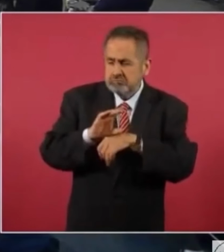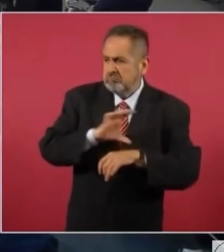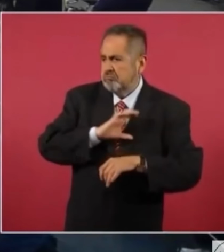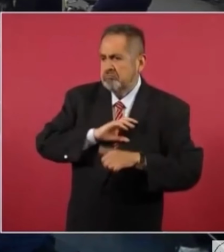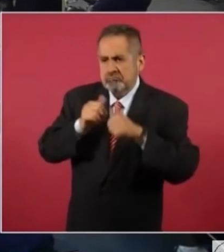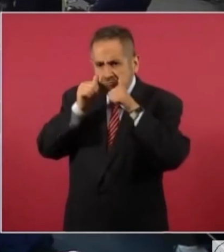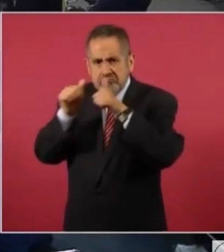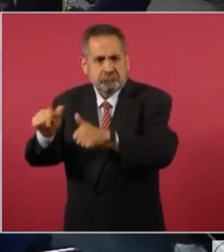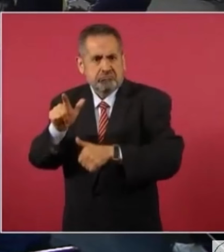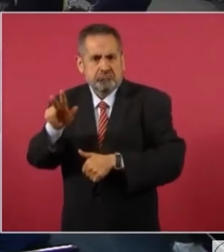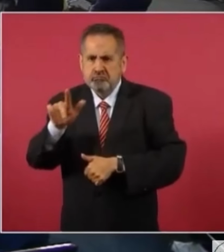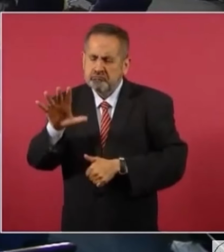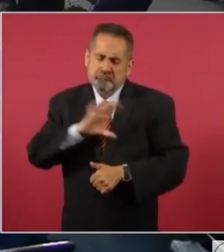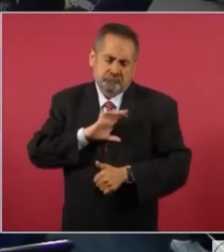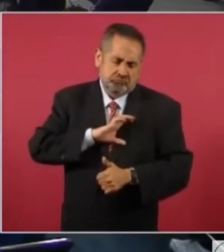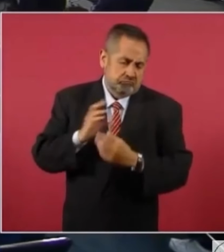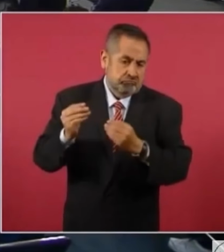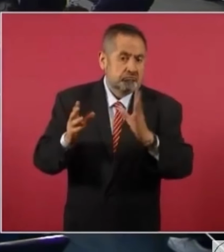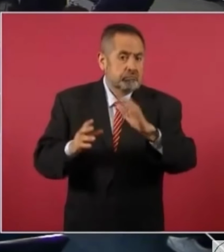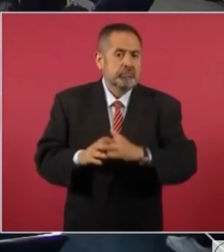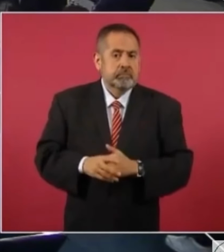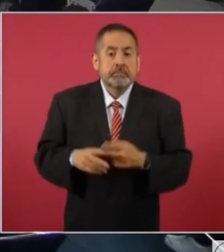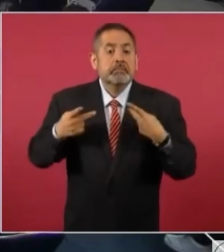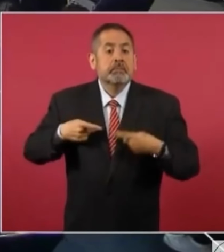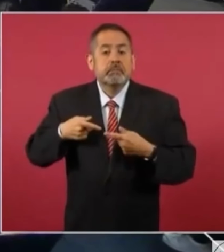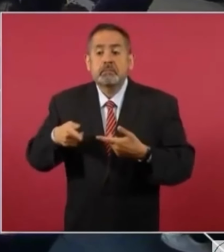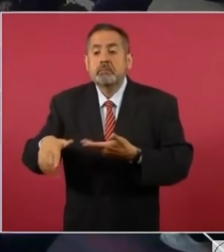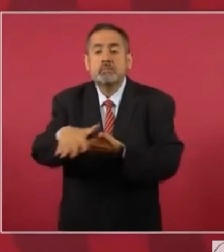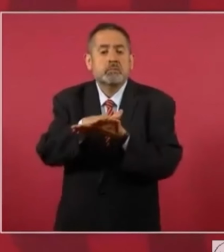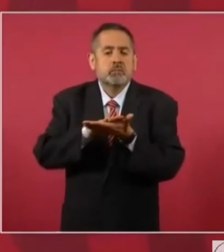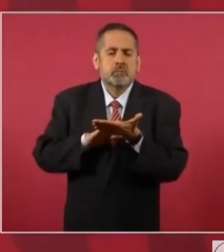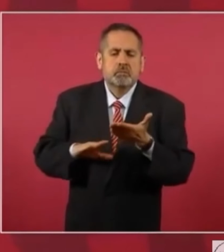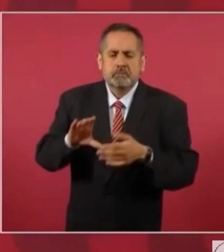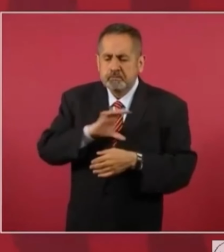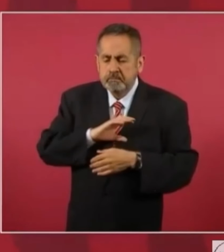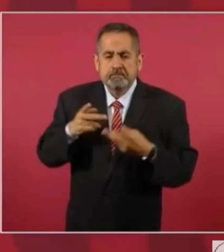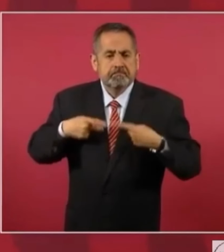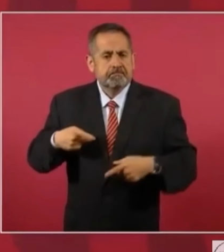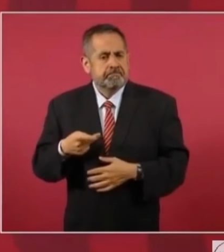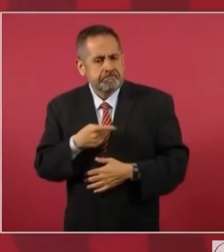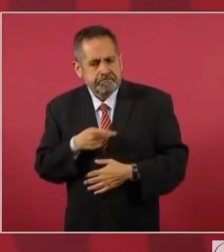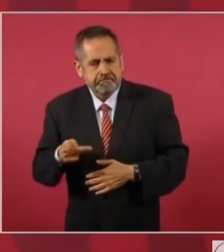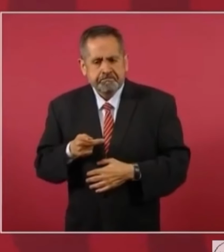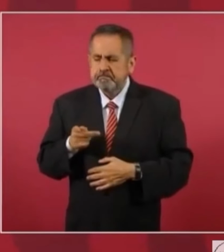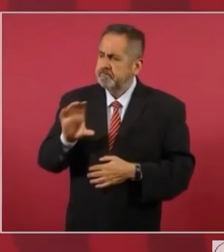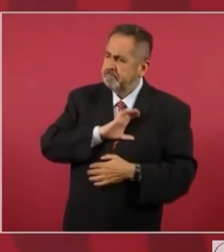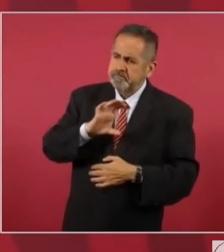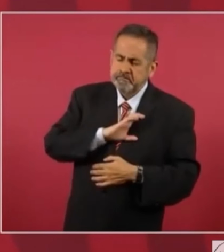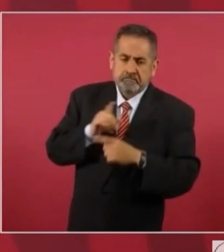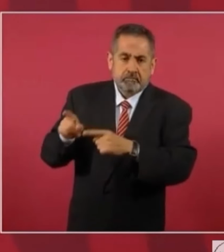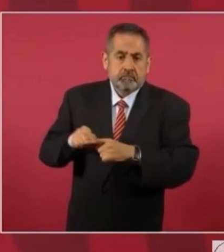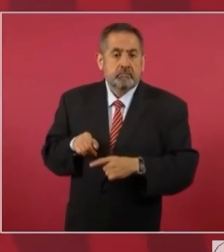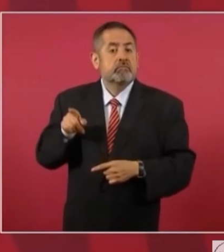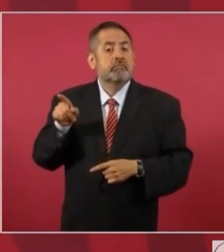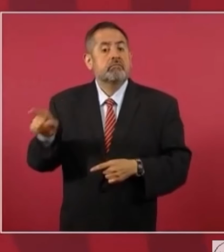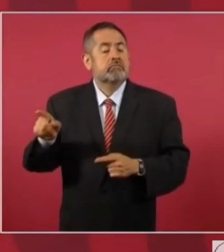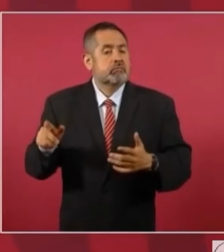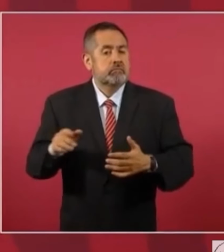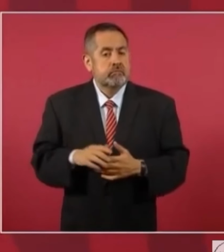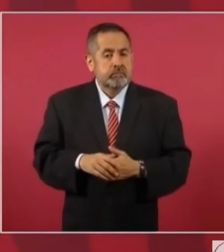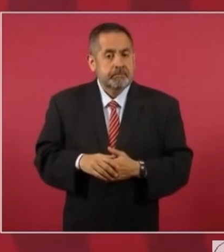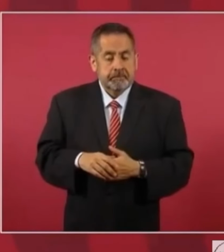sobre todo la gente humilde, la gente pobre. Él gana